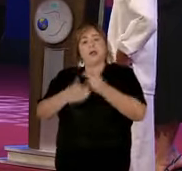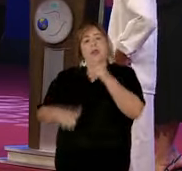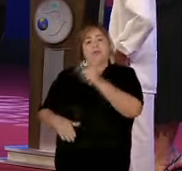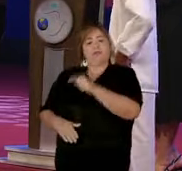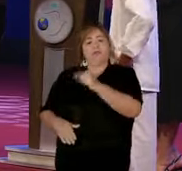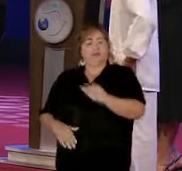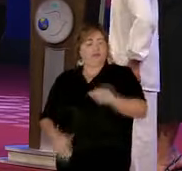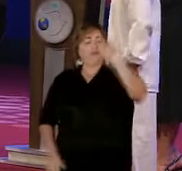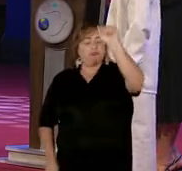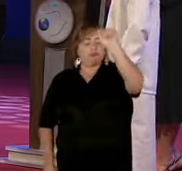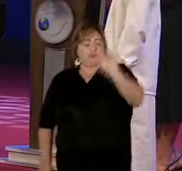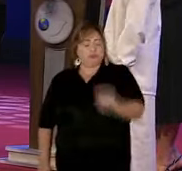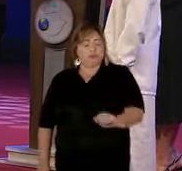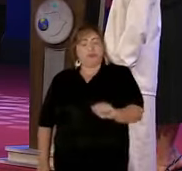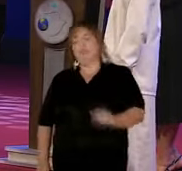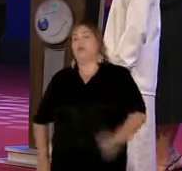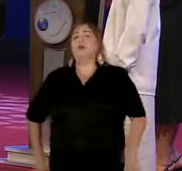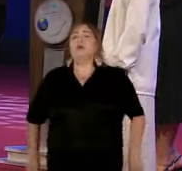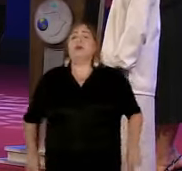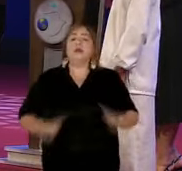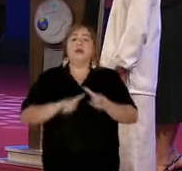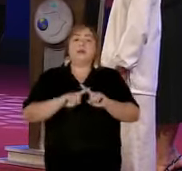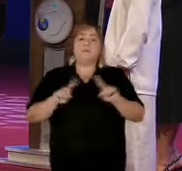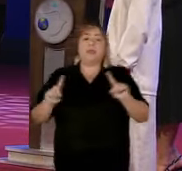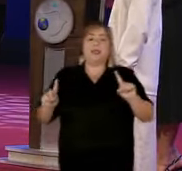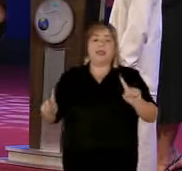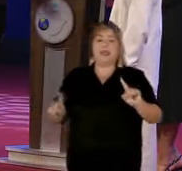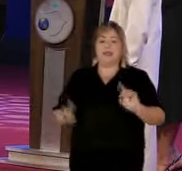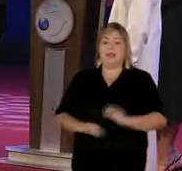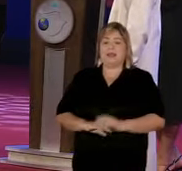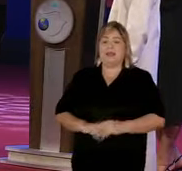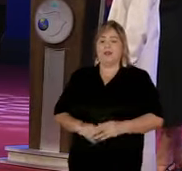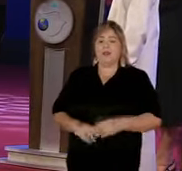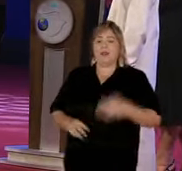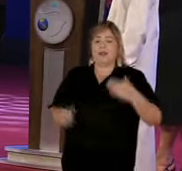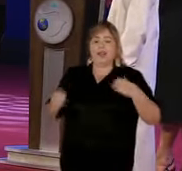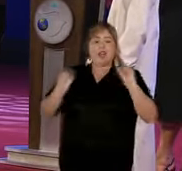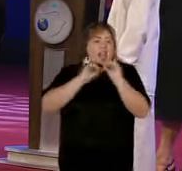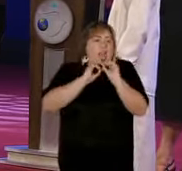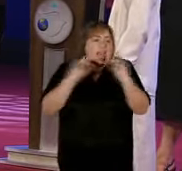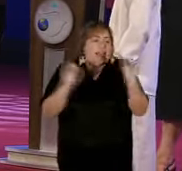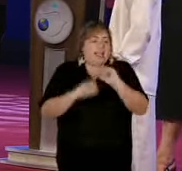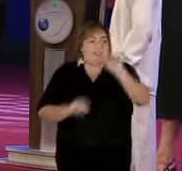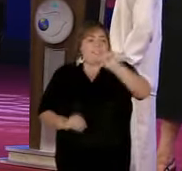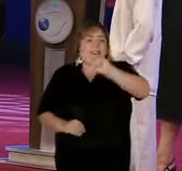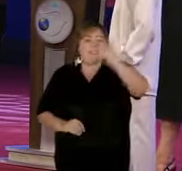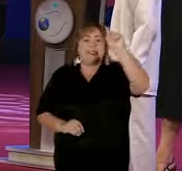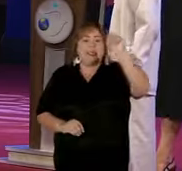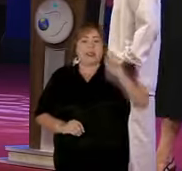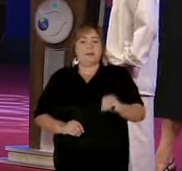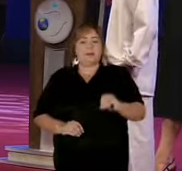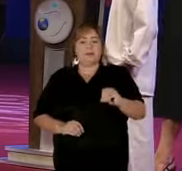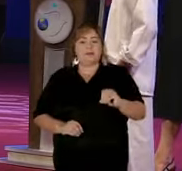tiene buenas notas. Pero hermano, él sacó 100 de 100, él no sacó ninguna mala.